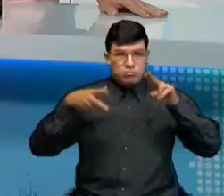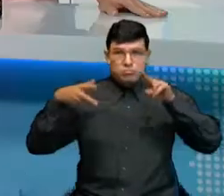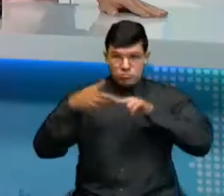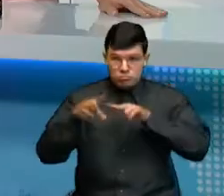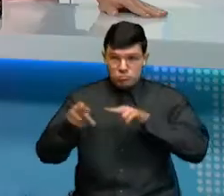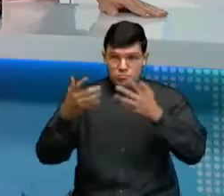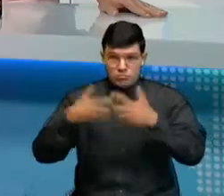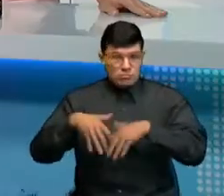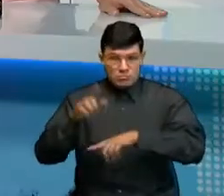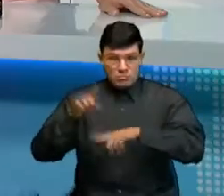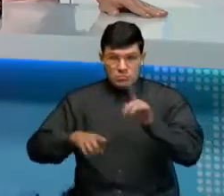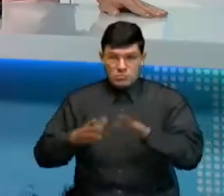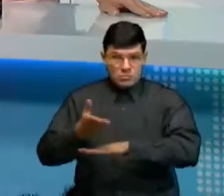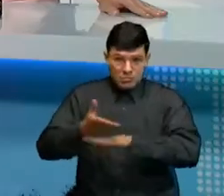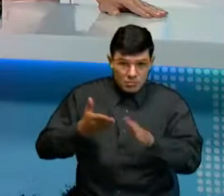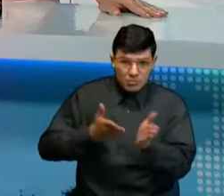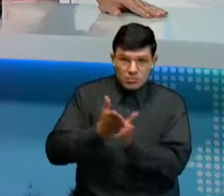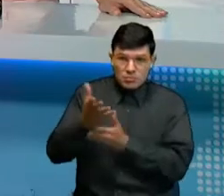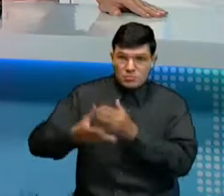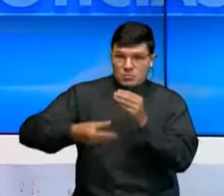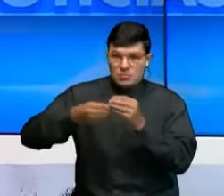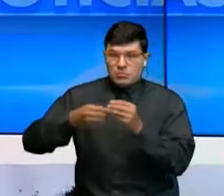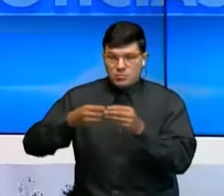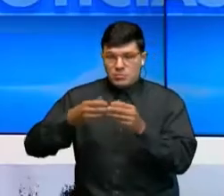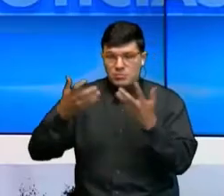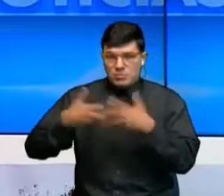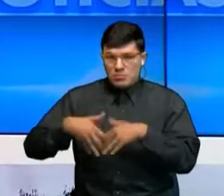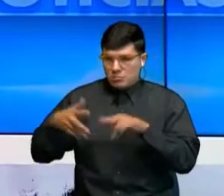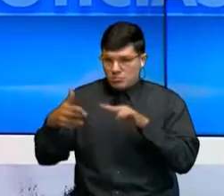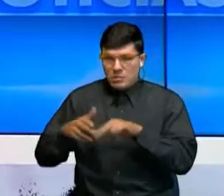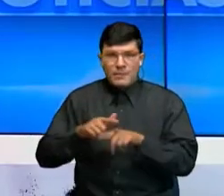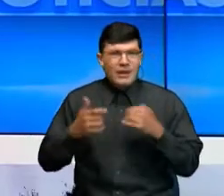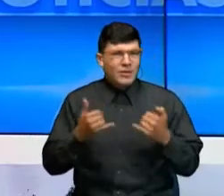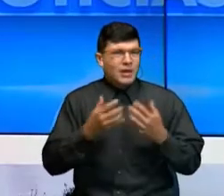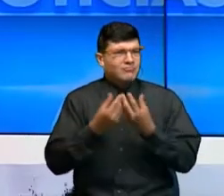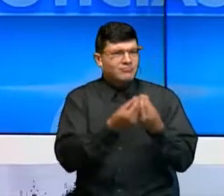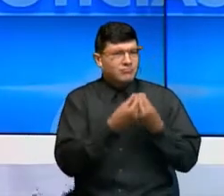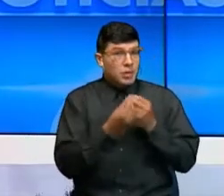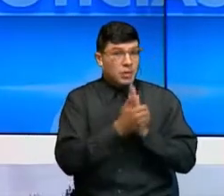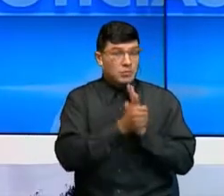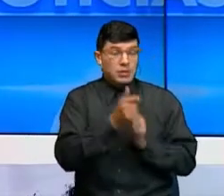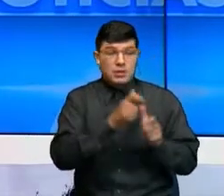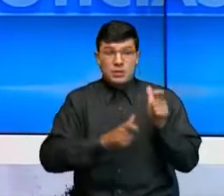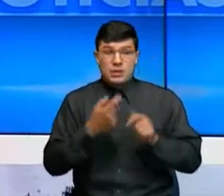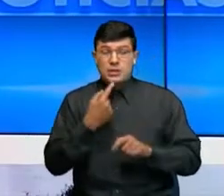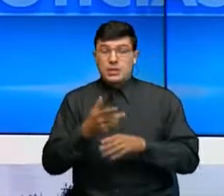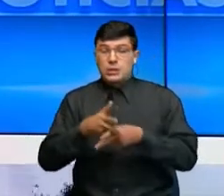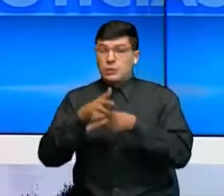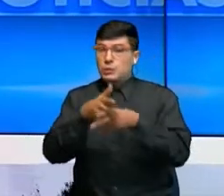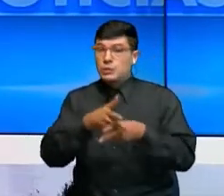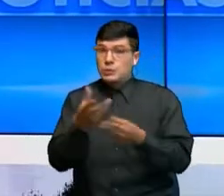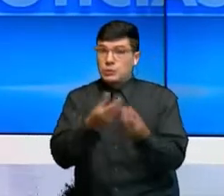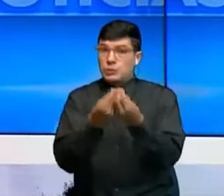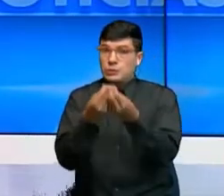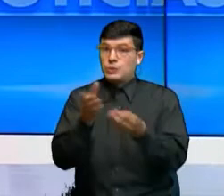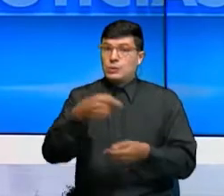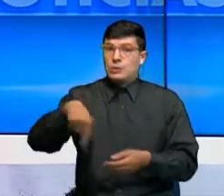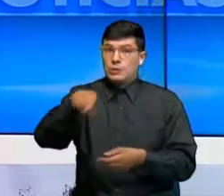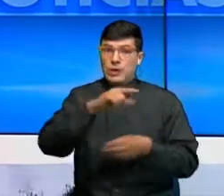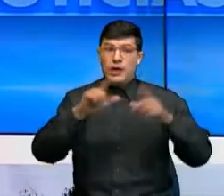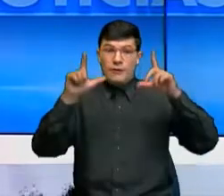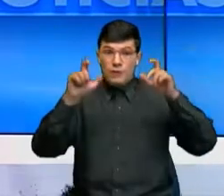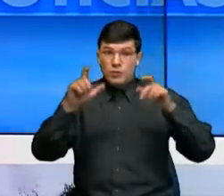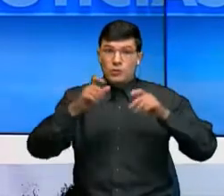cobro. Pues mucha atención, Karen y televidentes, porque expertos y concejales pidieron tener cuidado a la comunidad en general debido a que las